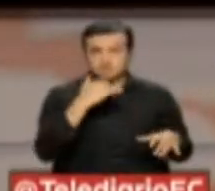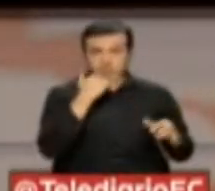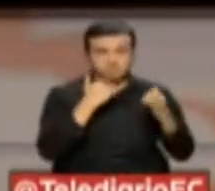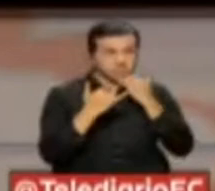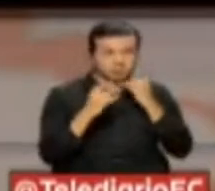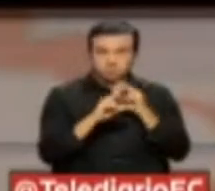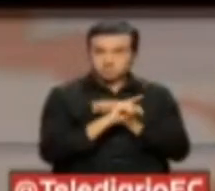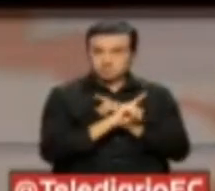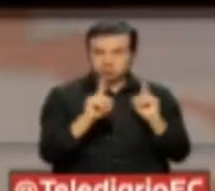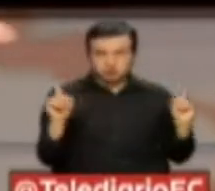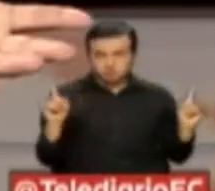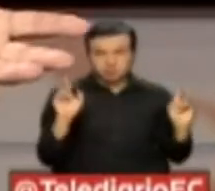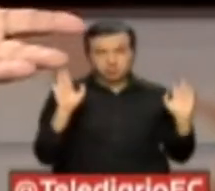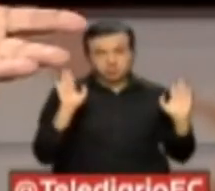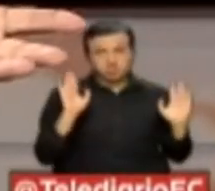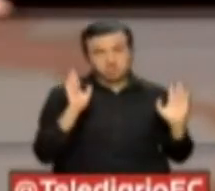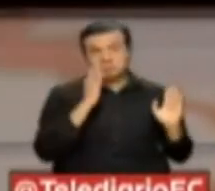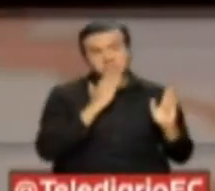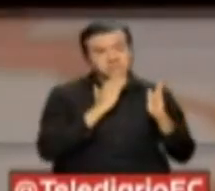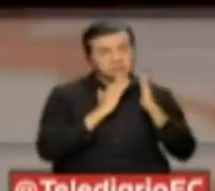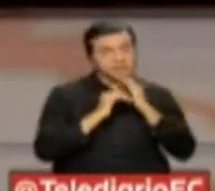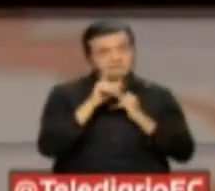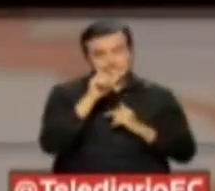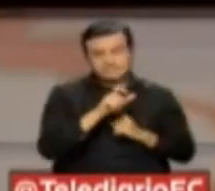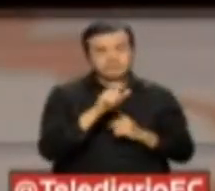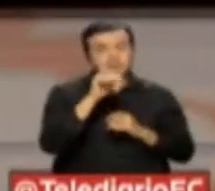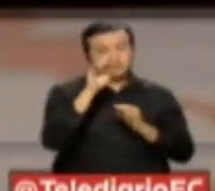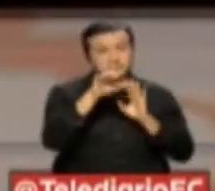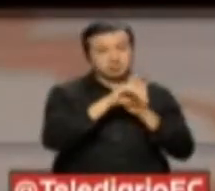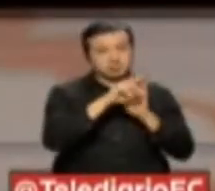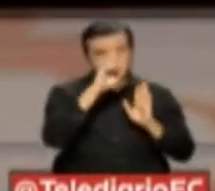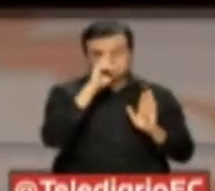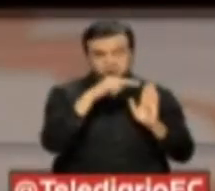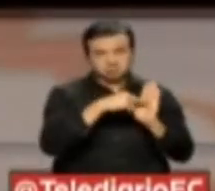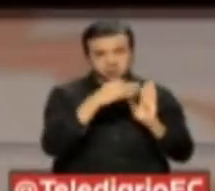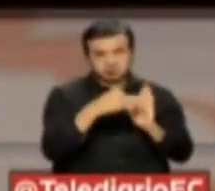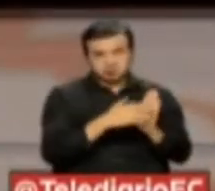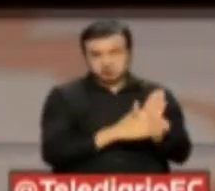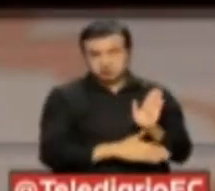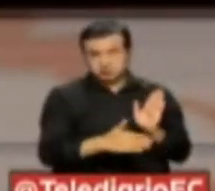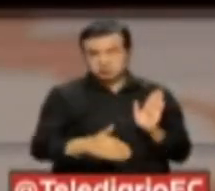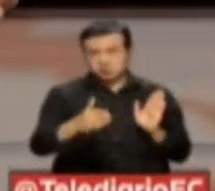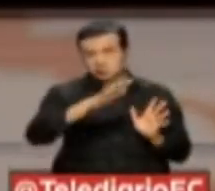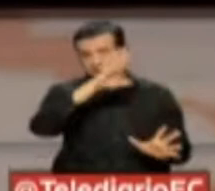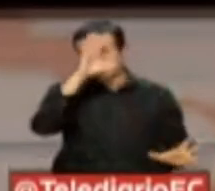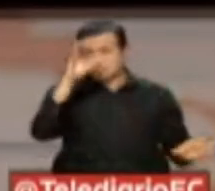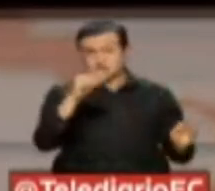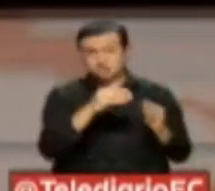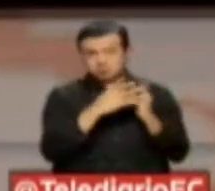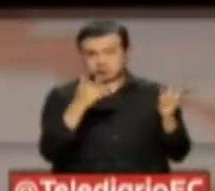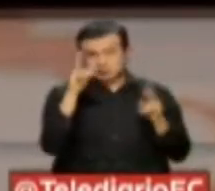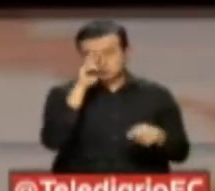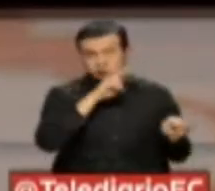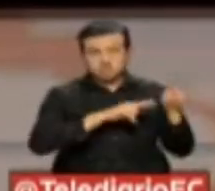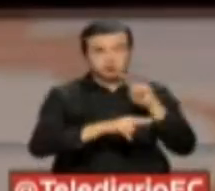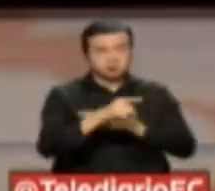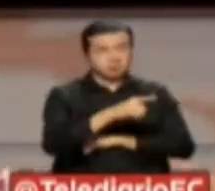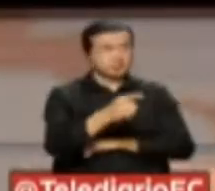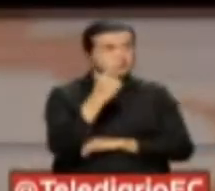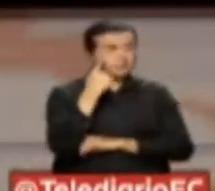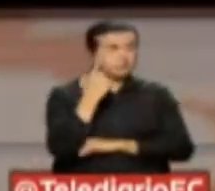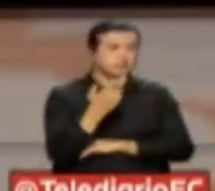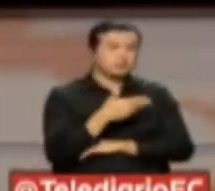porque se puede proceder de buena manera o sea de acuerdo a lo que dice la ley y lógicamente todo eso se ha evaluado entonces